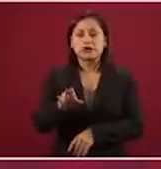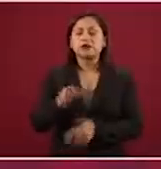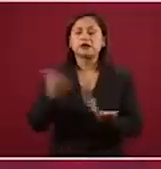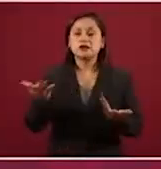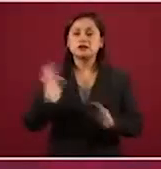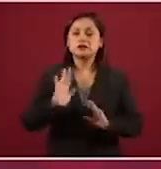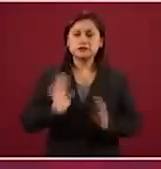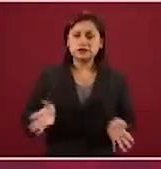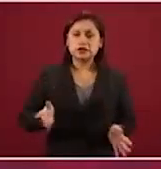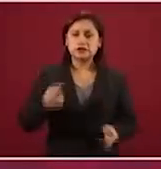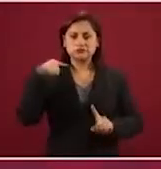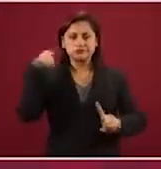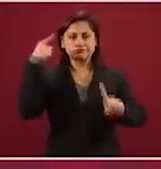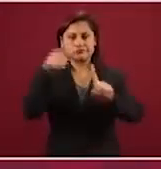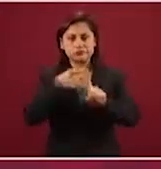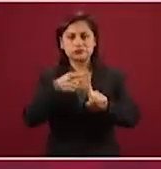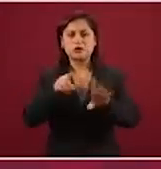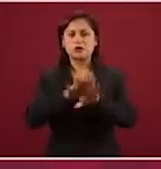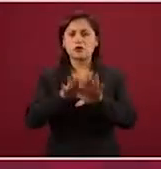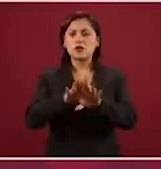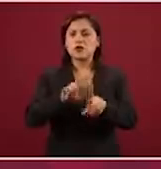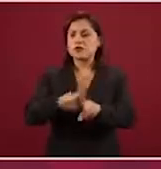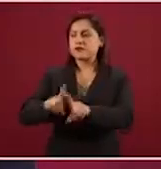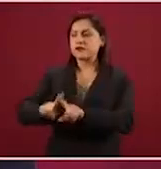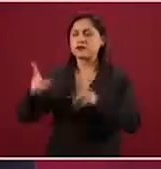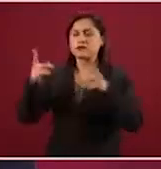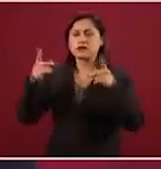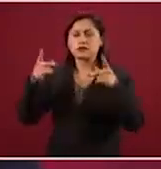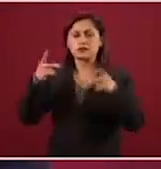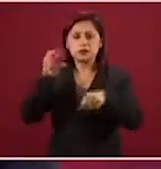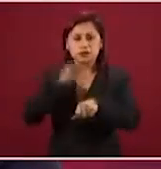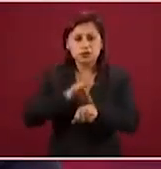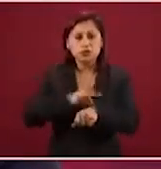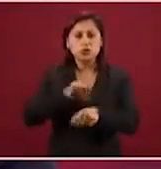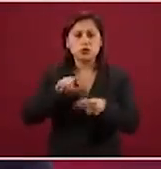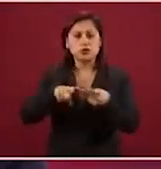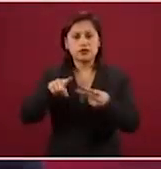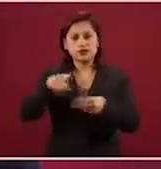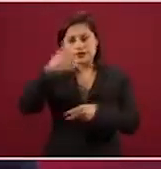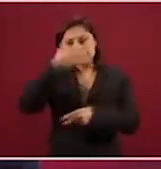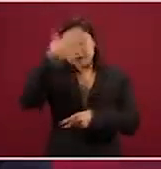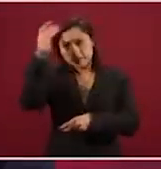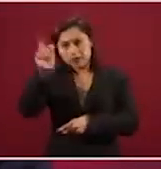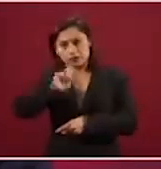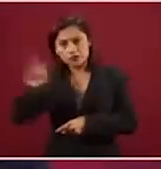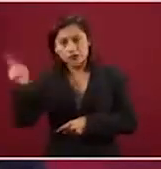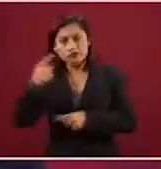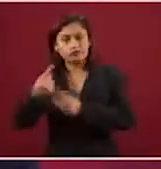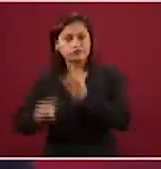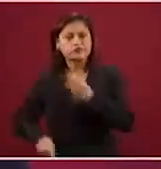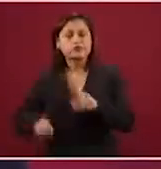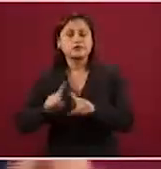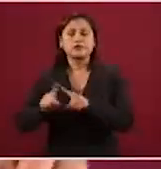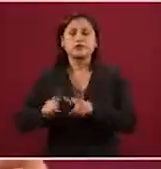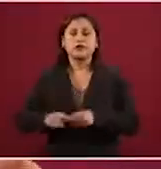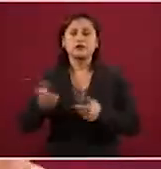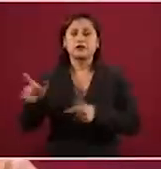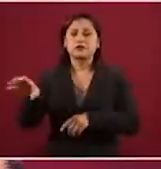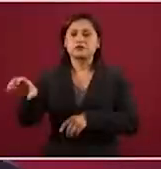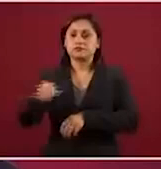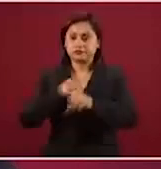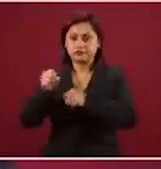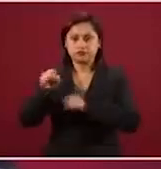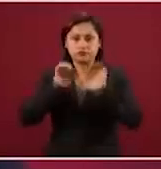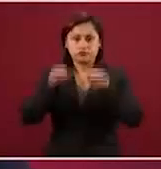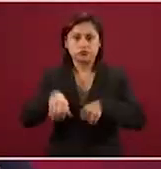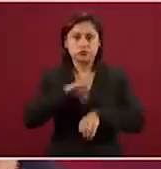tipo de contrataciones no se abrían las las plazas e incluso hay hospitales que durante muchos años fueron